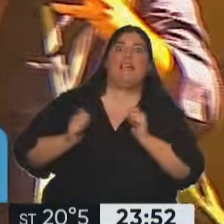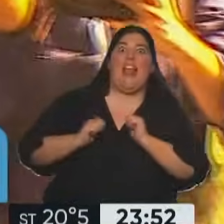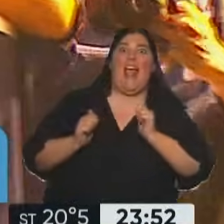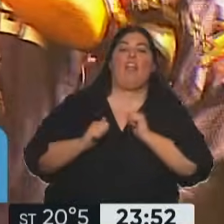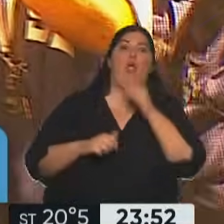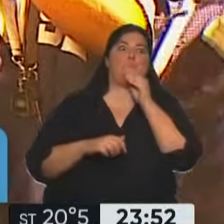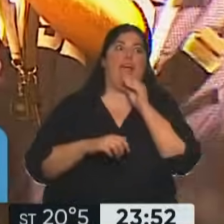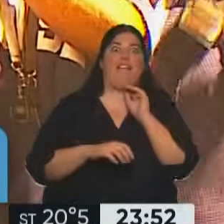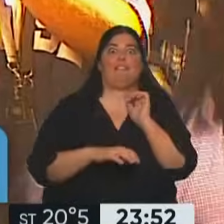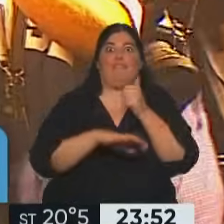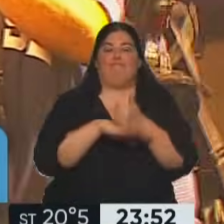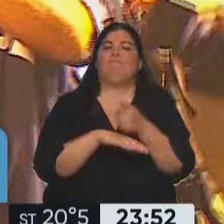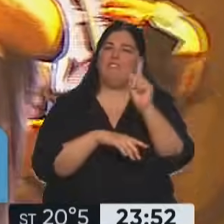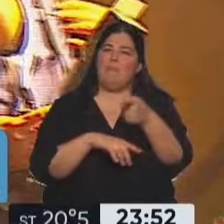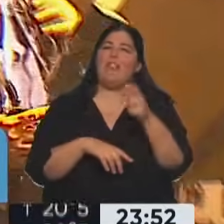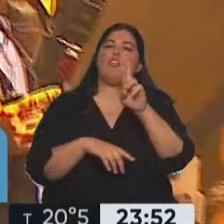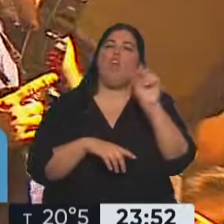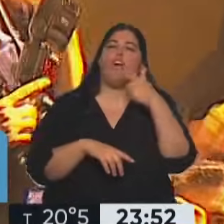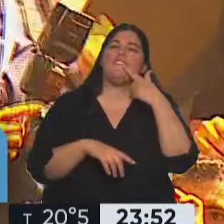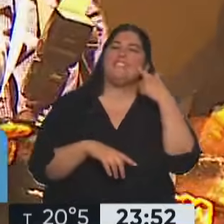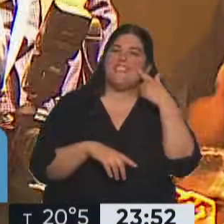y también, recordemos, Agustín Rossi,